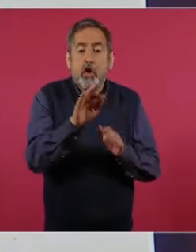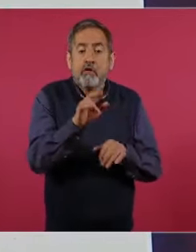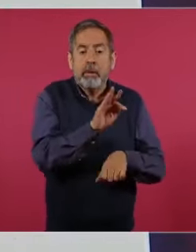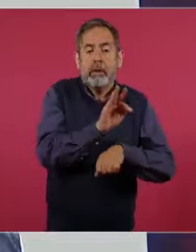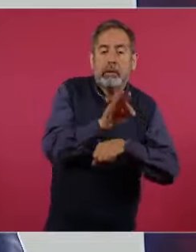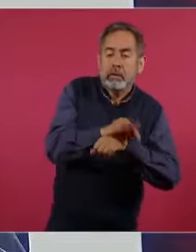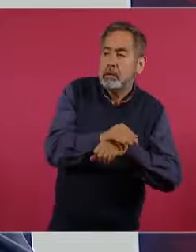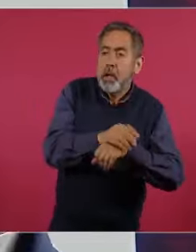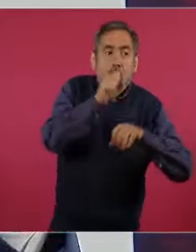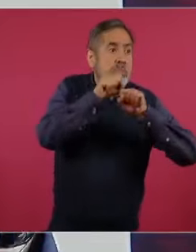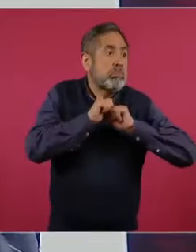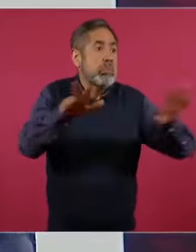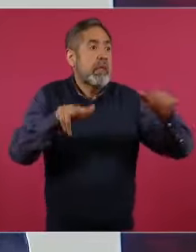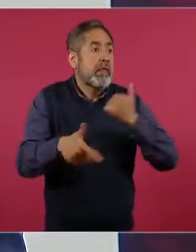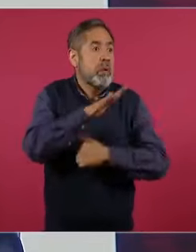de ahí ya no dicen nada,